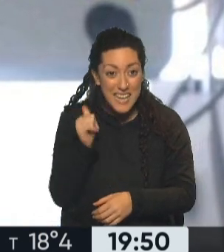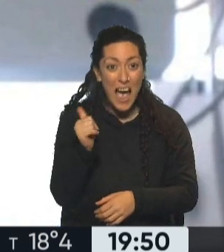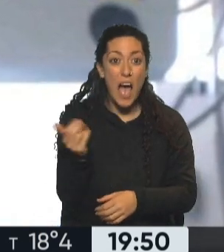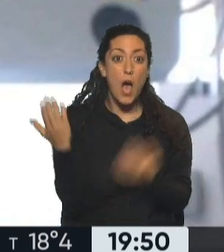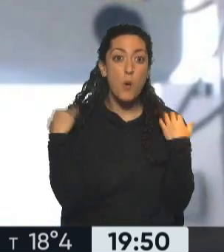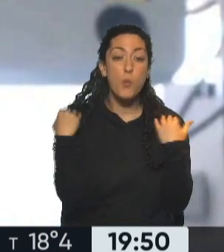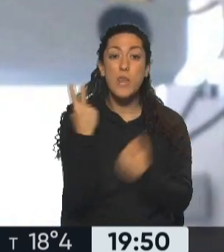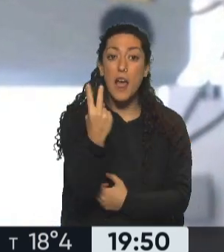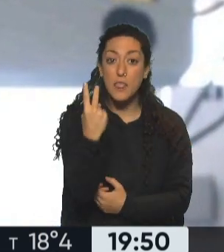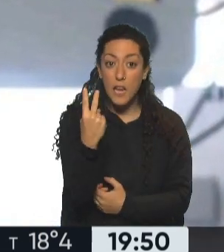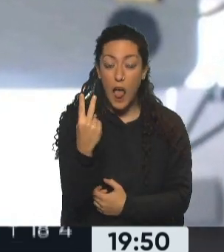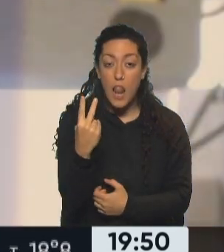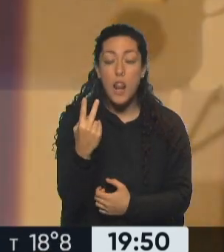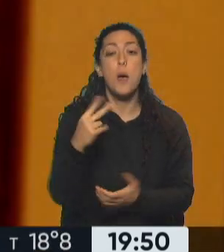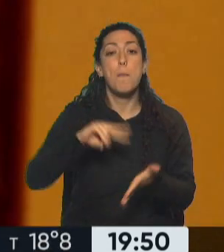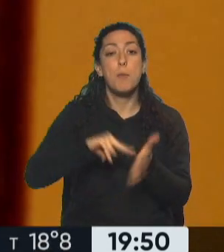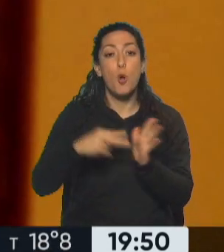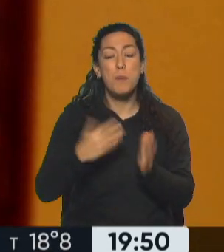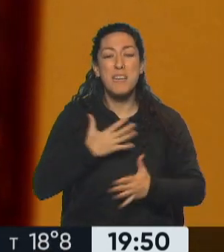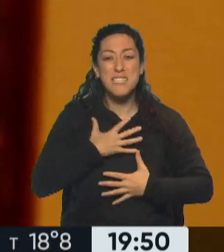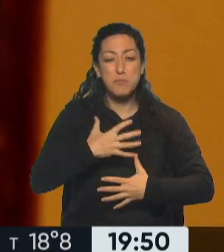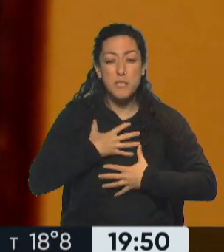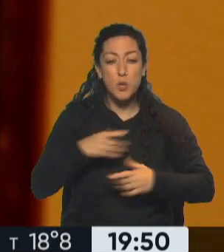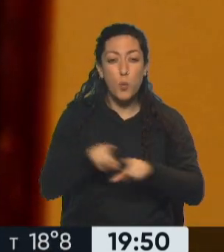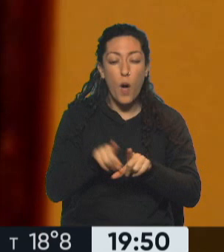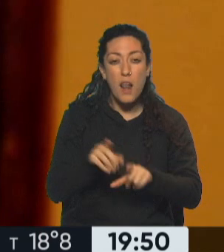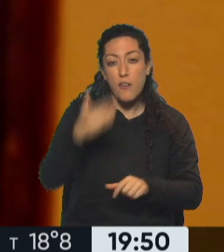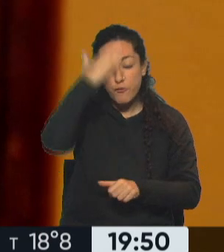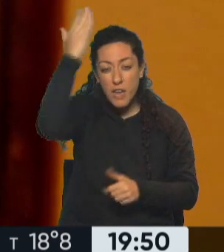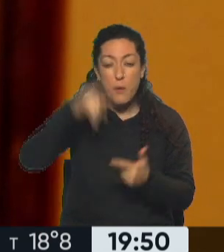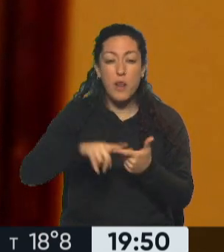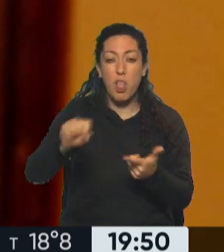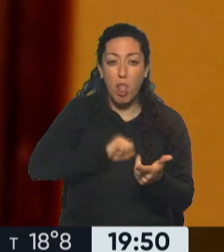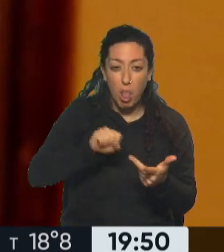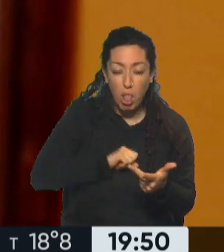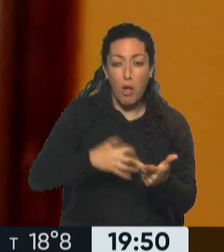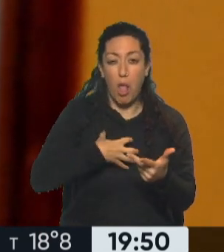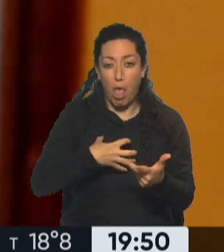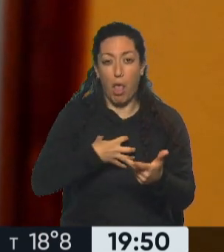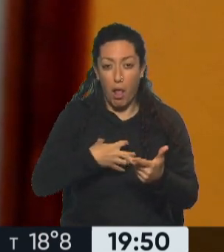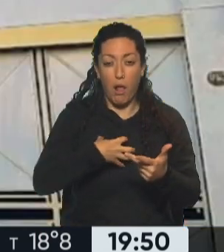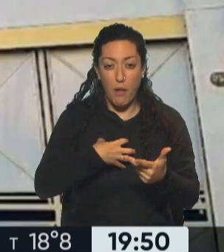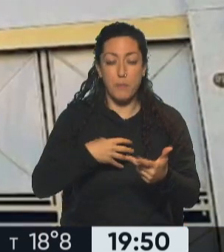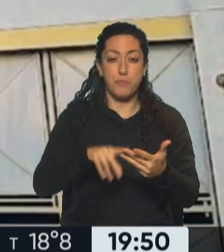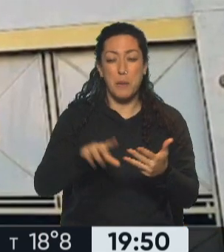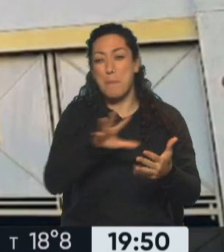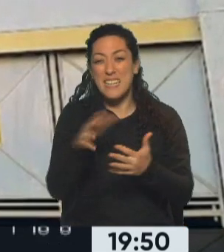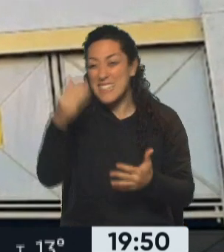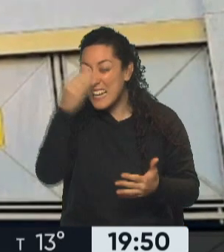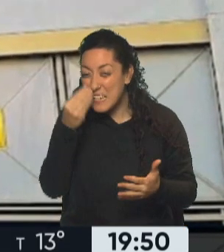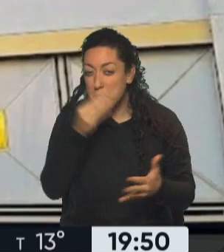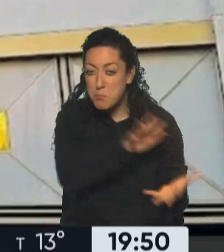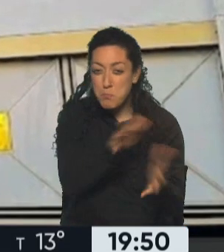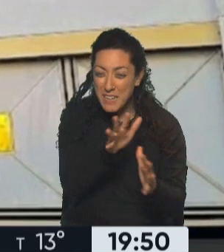Son cuadros respiratorios habitualmente fiebre, tos, disnea, falta de aire, un cuadro pseudogripal,